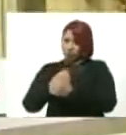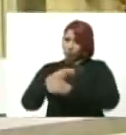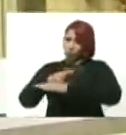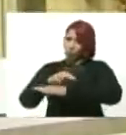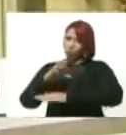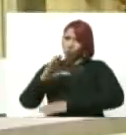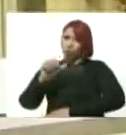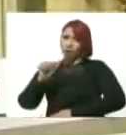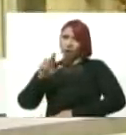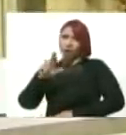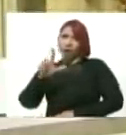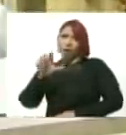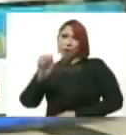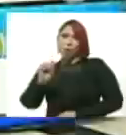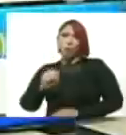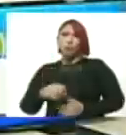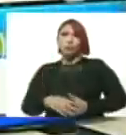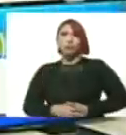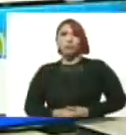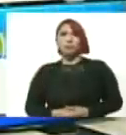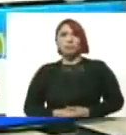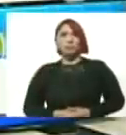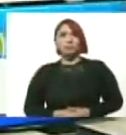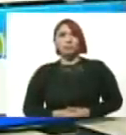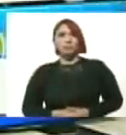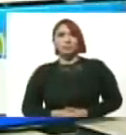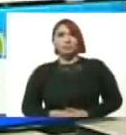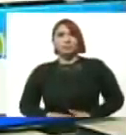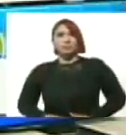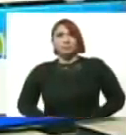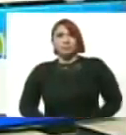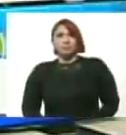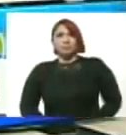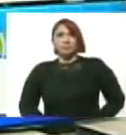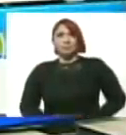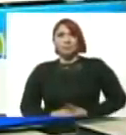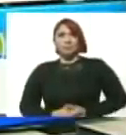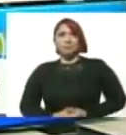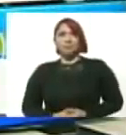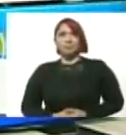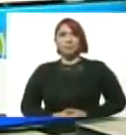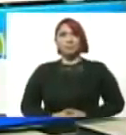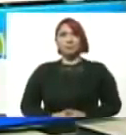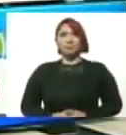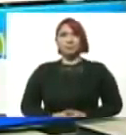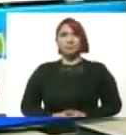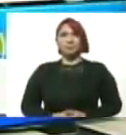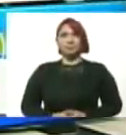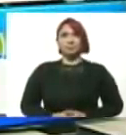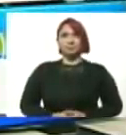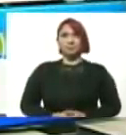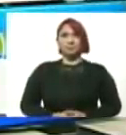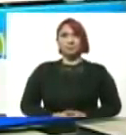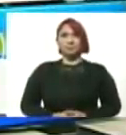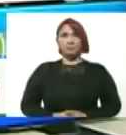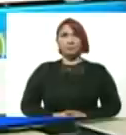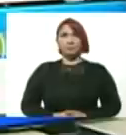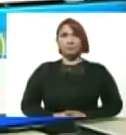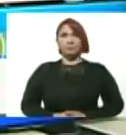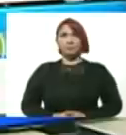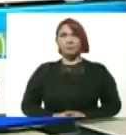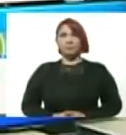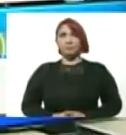alvarado coronado alvarado perdona tiene cara coronado y está coronado